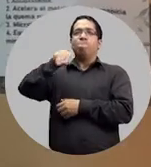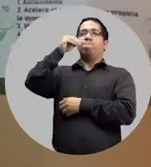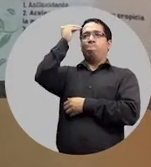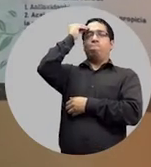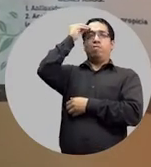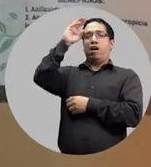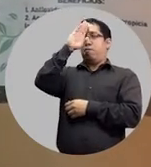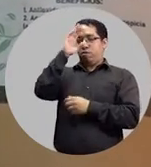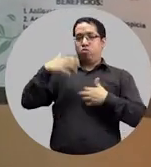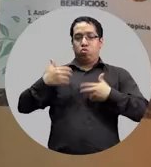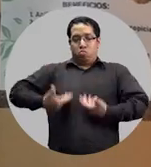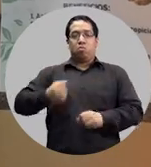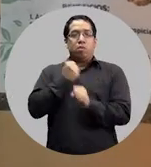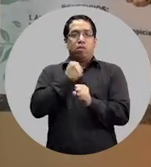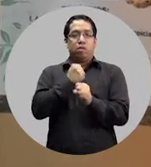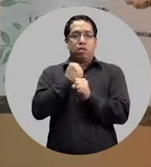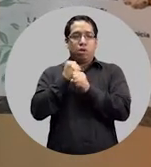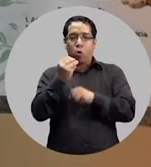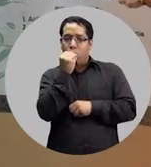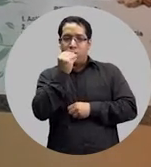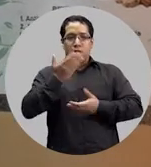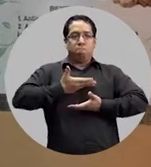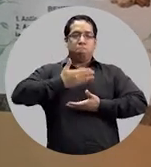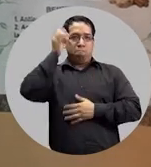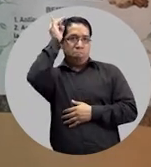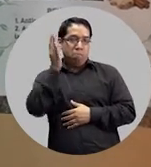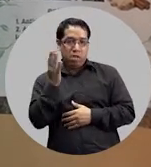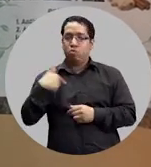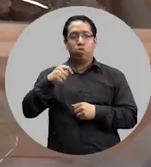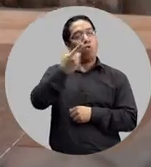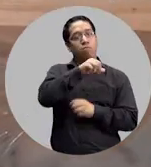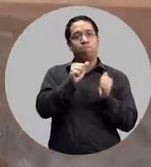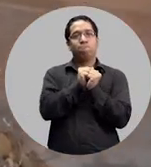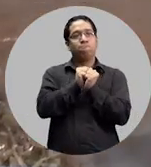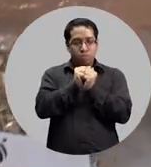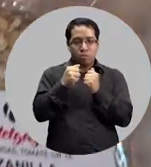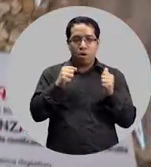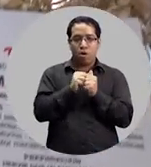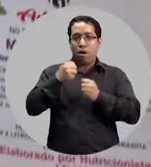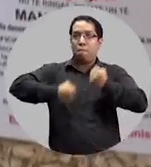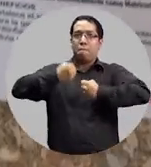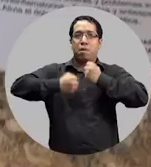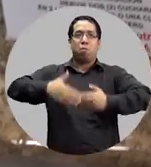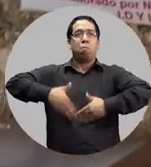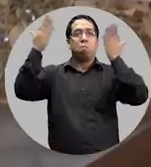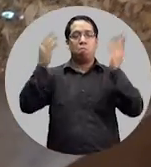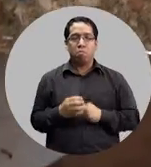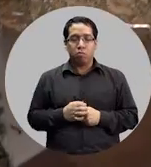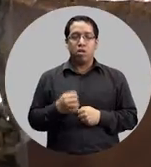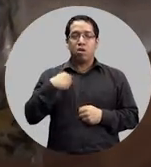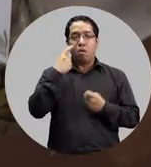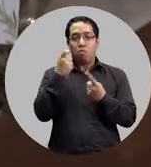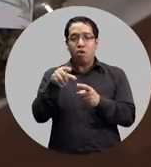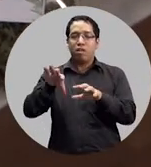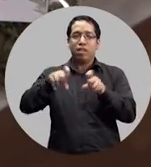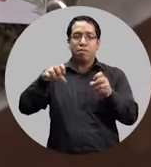ya que soy nutricionista, entonces con otra compañera decidimos hacer. lo que es lo nuestro, ¿verdad?